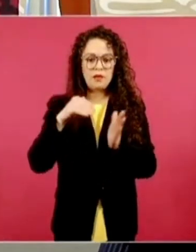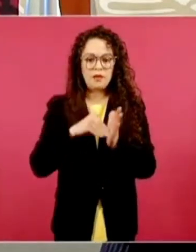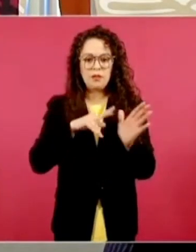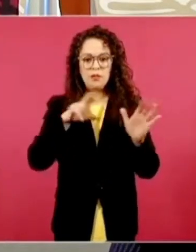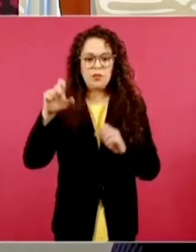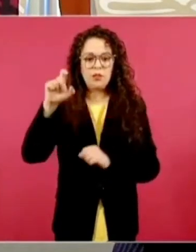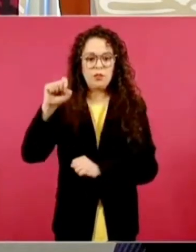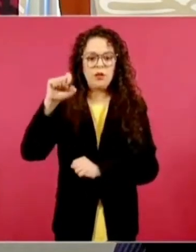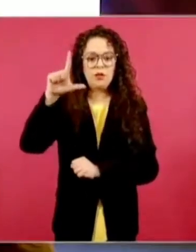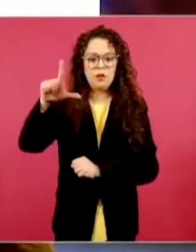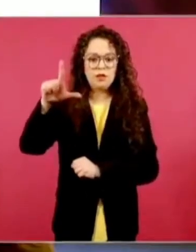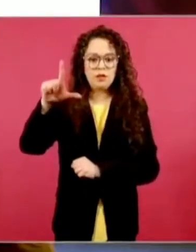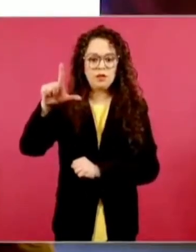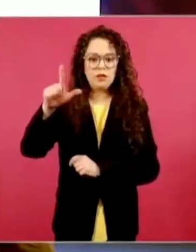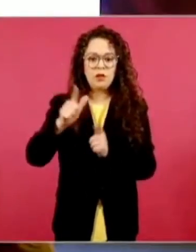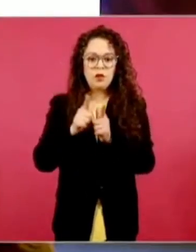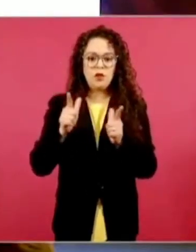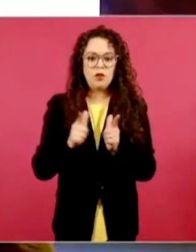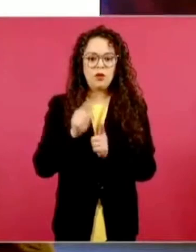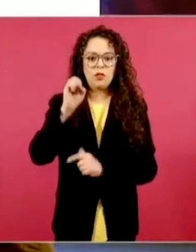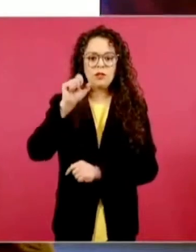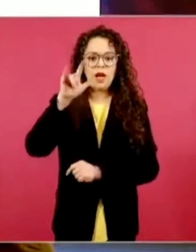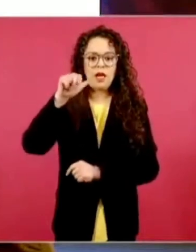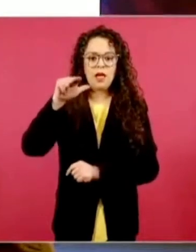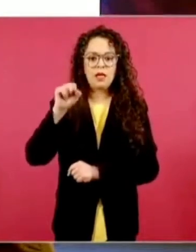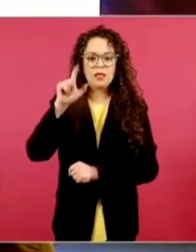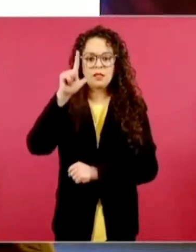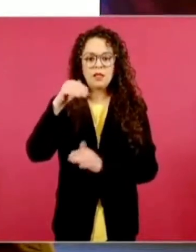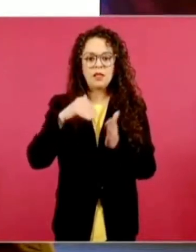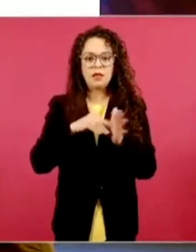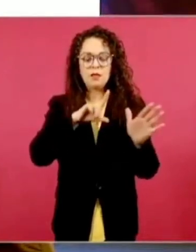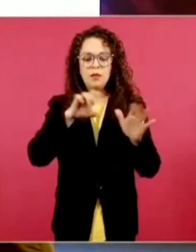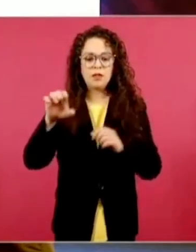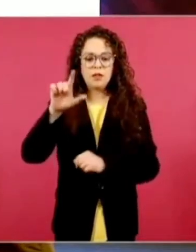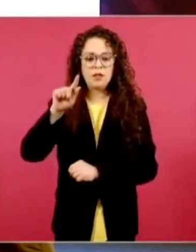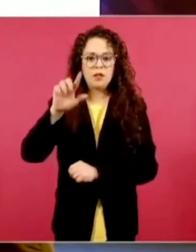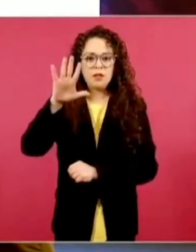7,827. Grupo Salinas, 7,775.